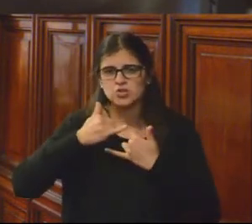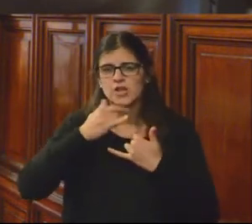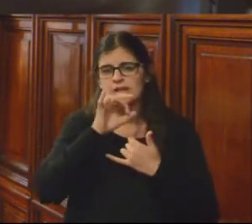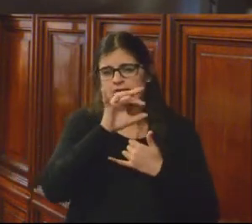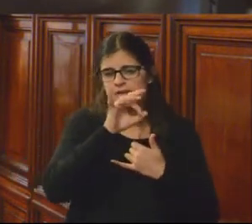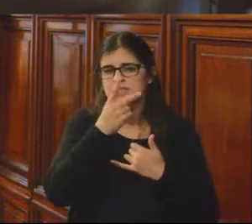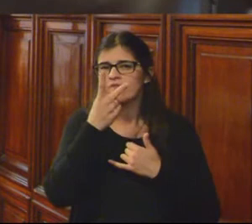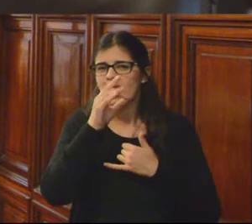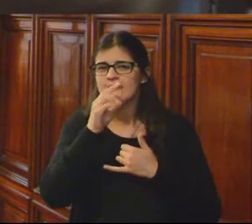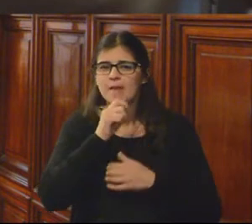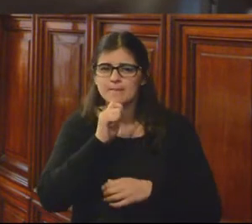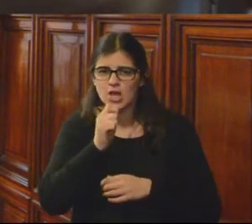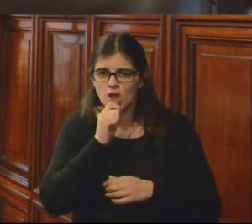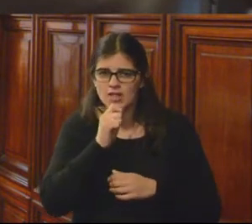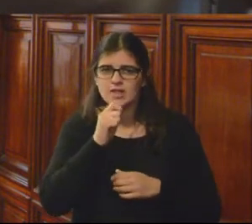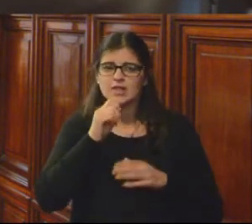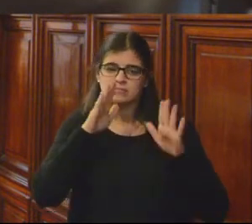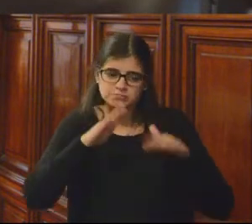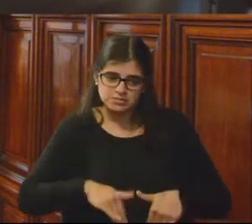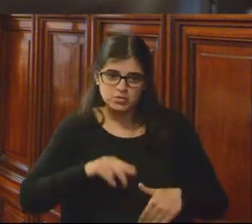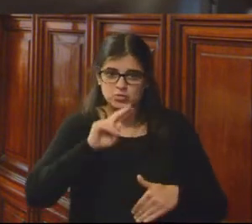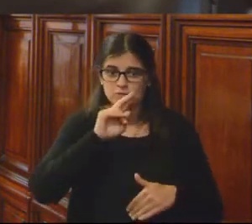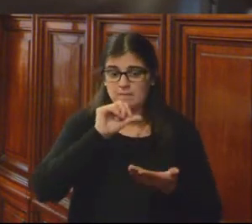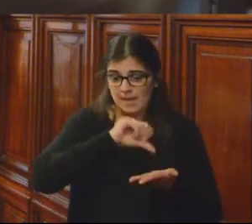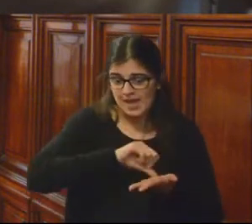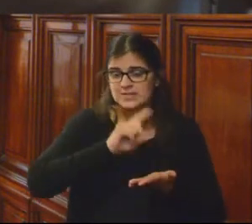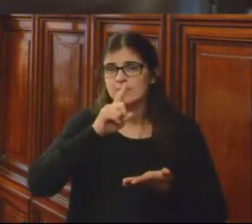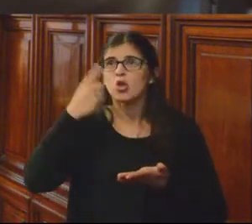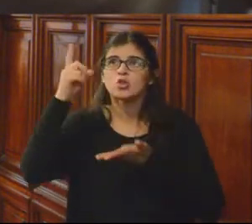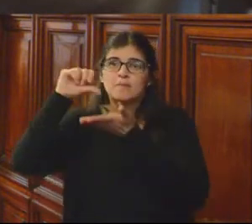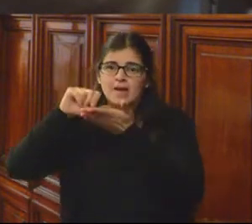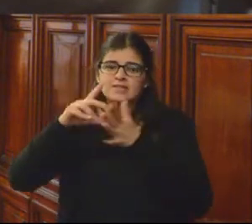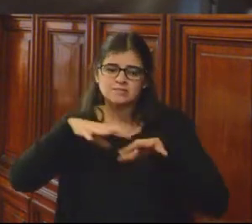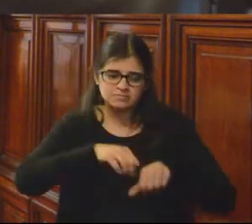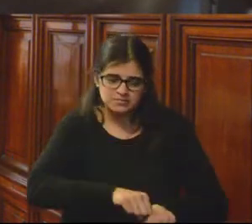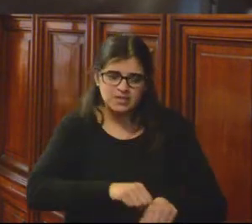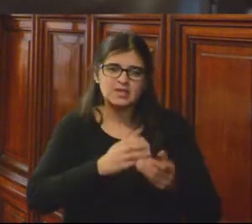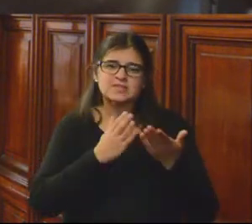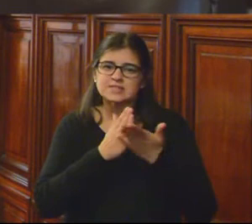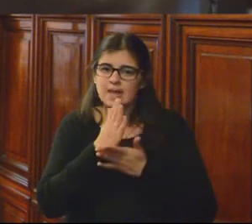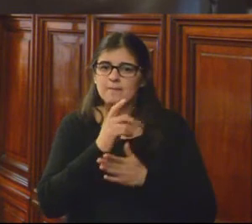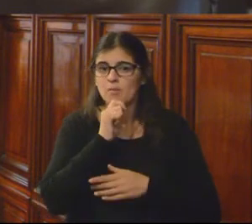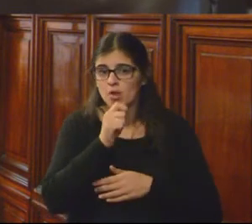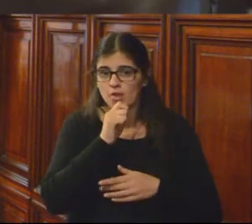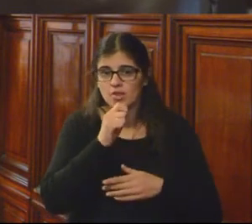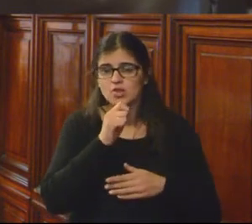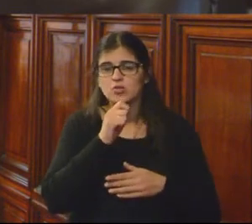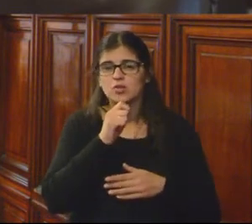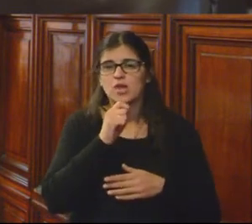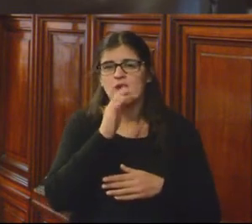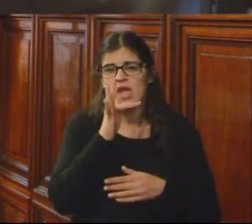y 20 periodistas nacionales e internacionales que fueron detenidos y en todos los casos los periodistas de,